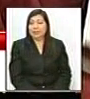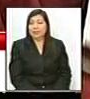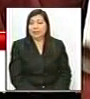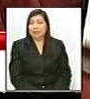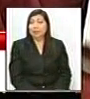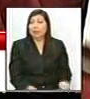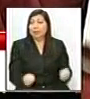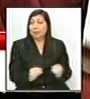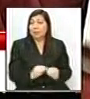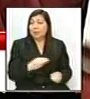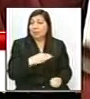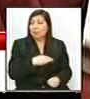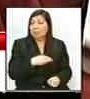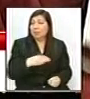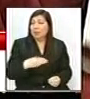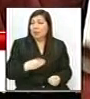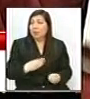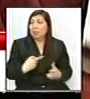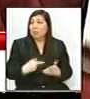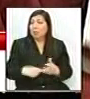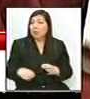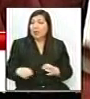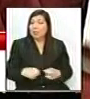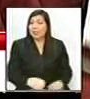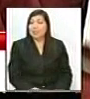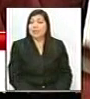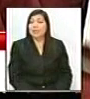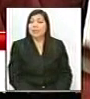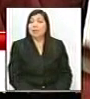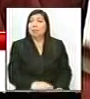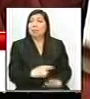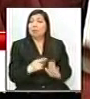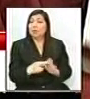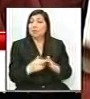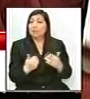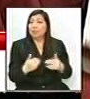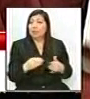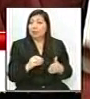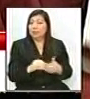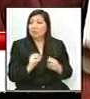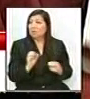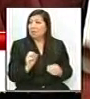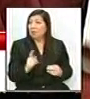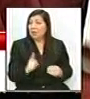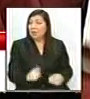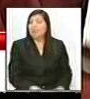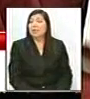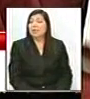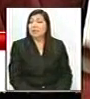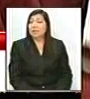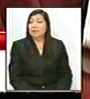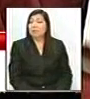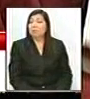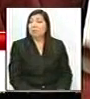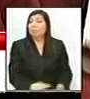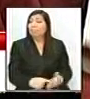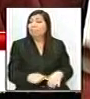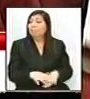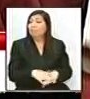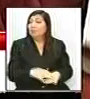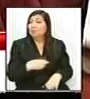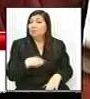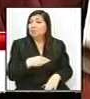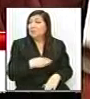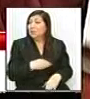Junto con el Ministerio, hemos logrado que estos proyectos ya estén ok, pero no sé en qué plan está el